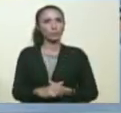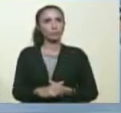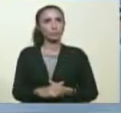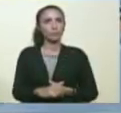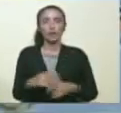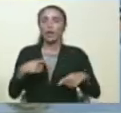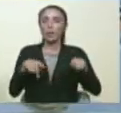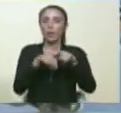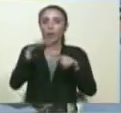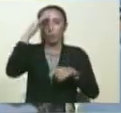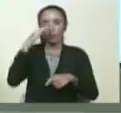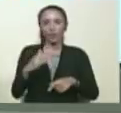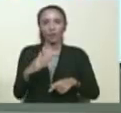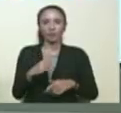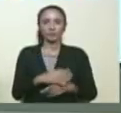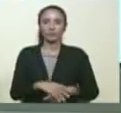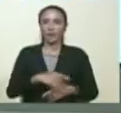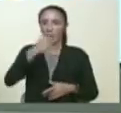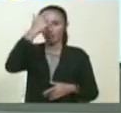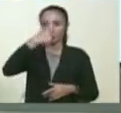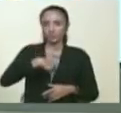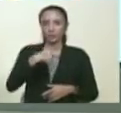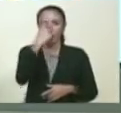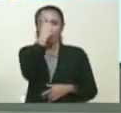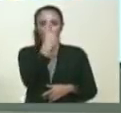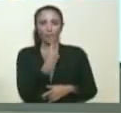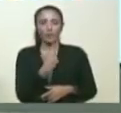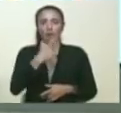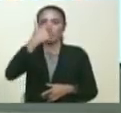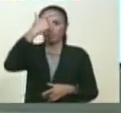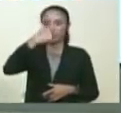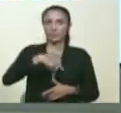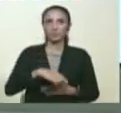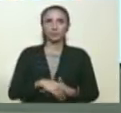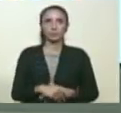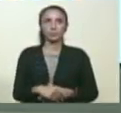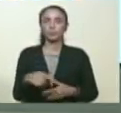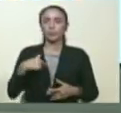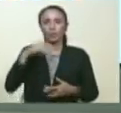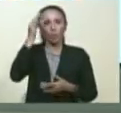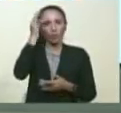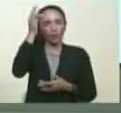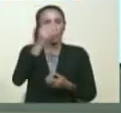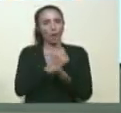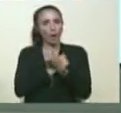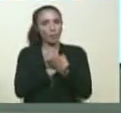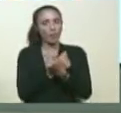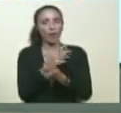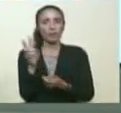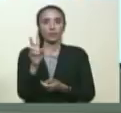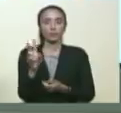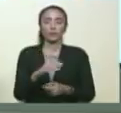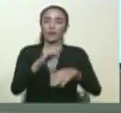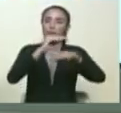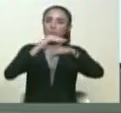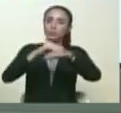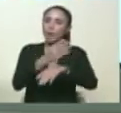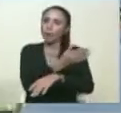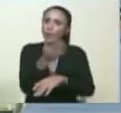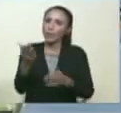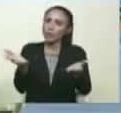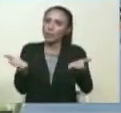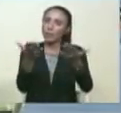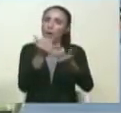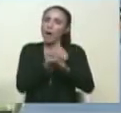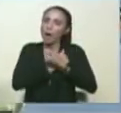¿no? Sacan el pecho para adelante. Creo en Venezuela y llamo a todos a cultivar el